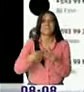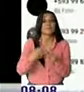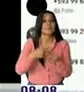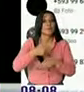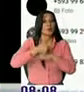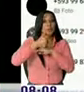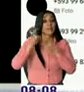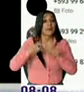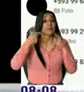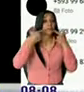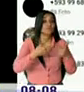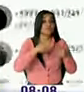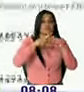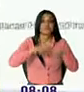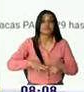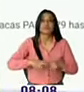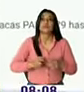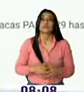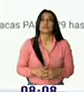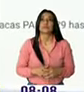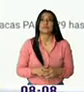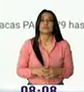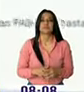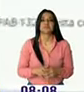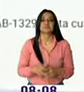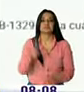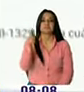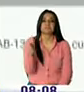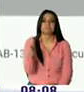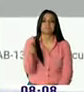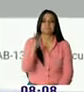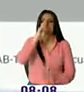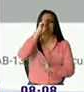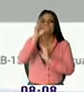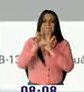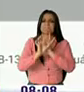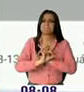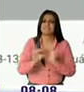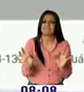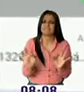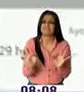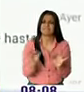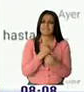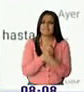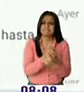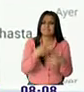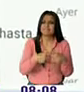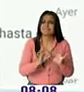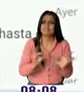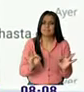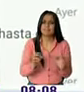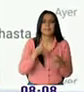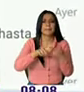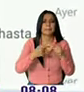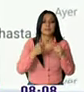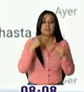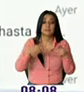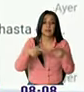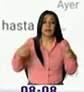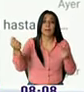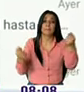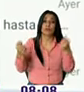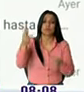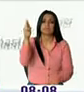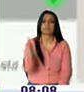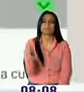revisión. Un chévere, pues ahí está metido. Este irresponsable, no quiere a la ciudad. Amigos de TVC, este camino estacionado en la acera, en la